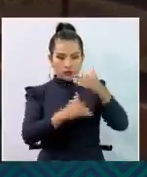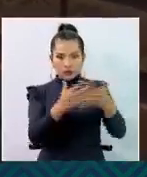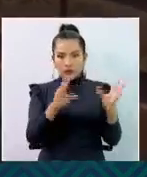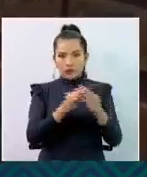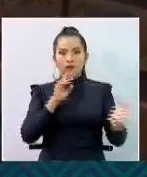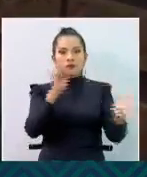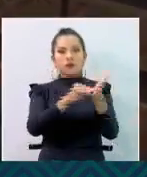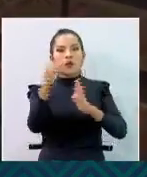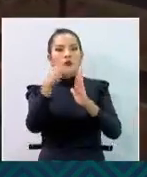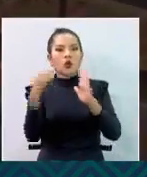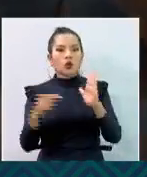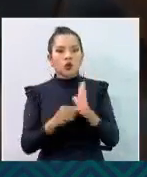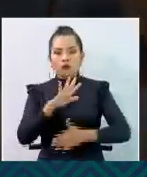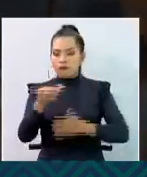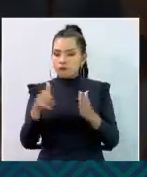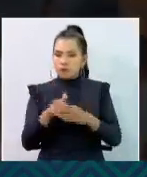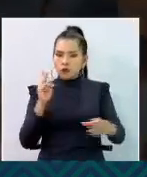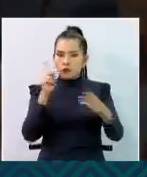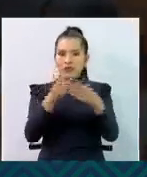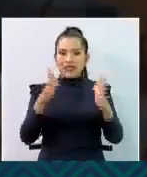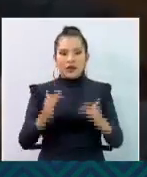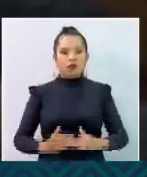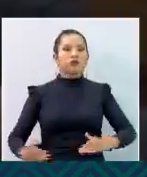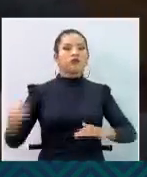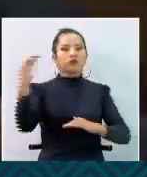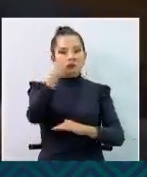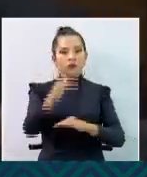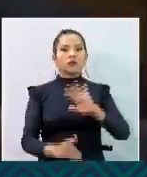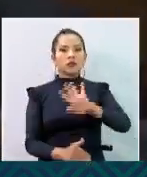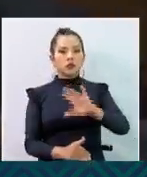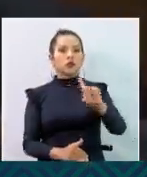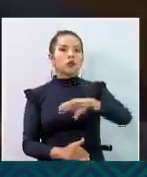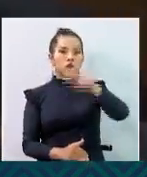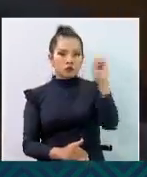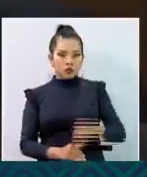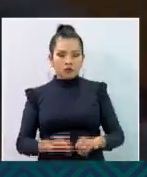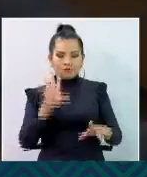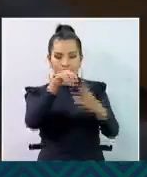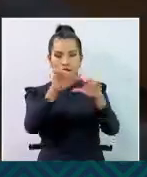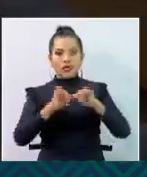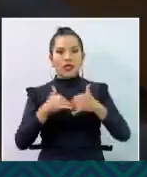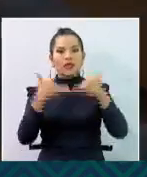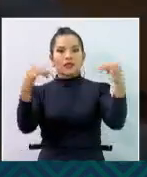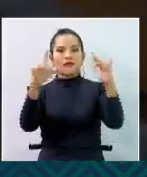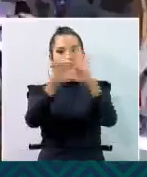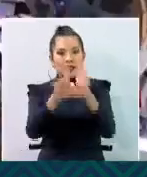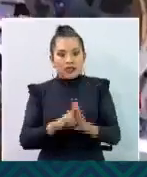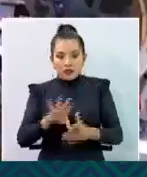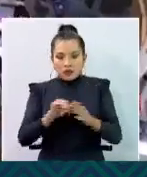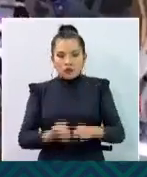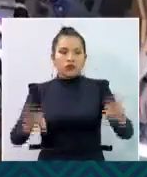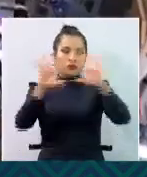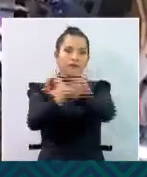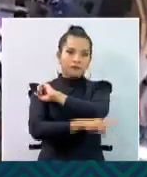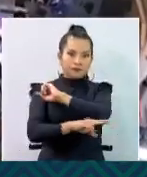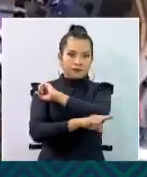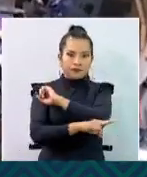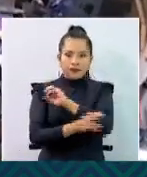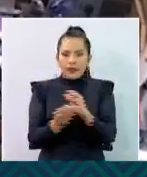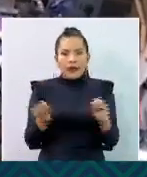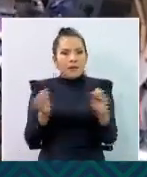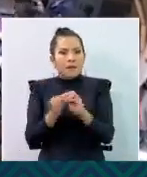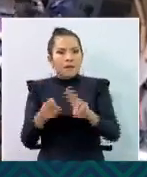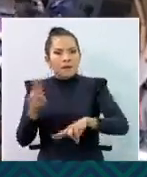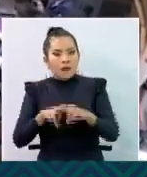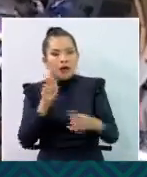el marco normativo, esta participación llegó al 51% en la Asamblea Legislativa Plurinacional, con una mayoritaria participación